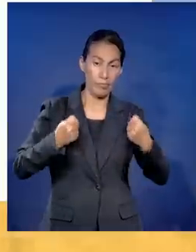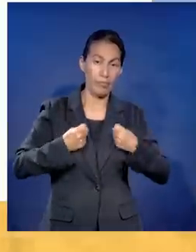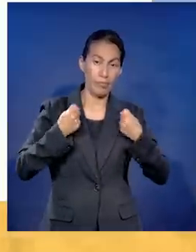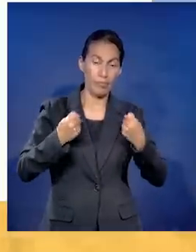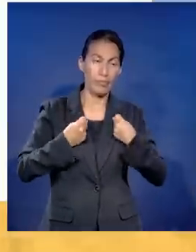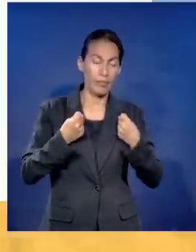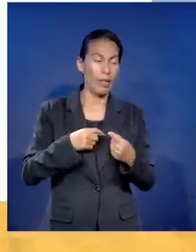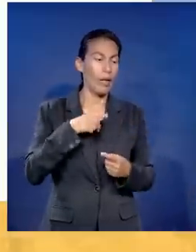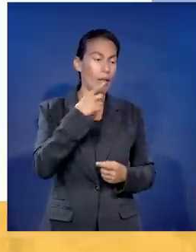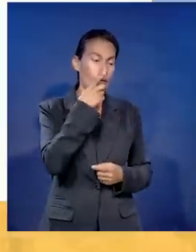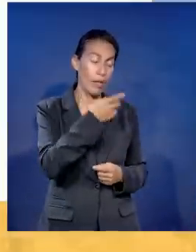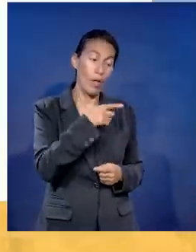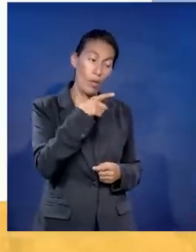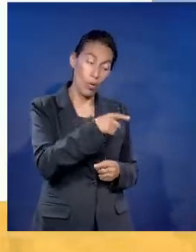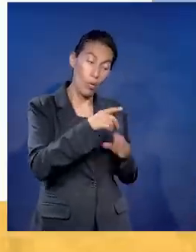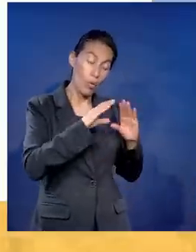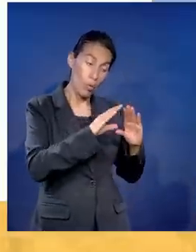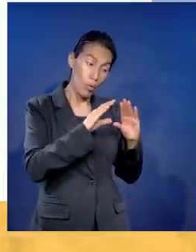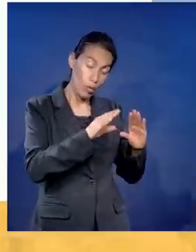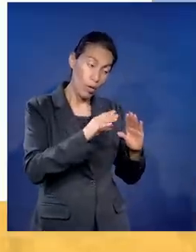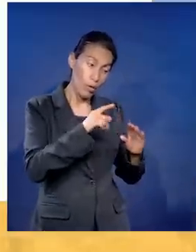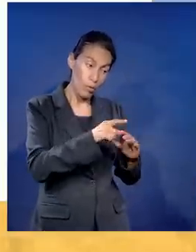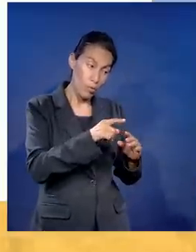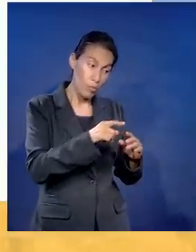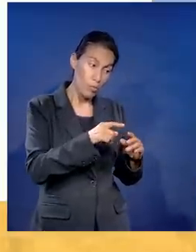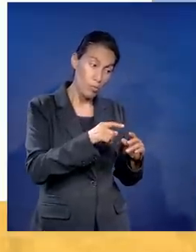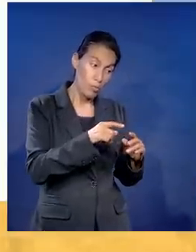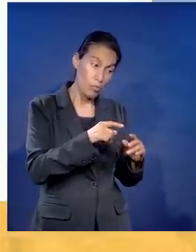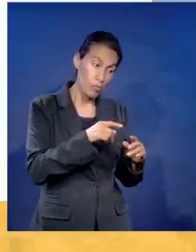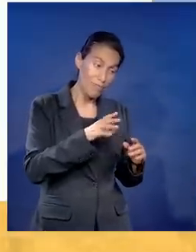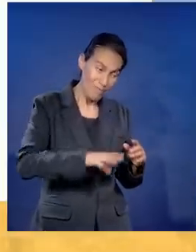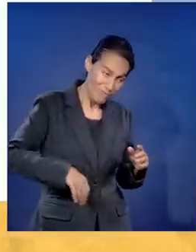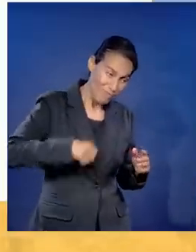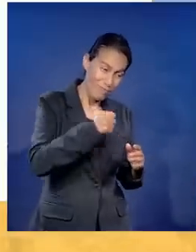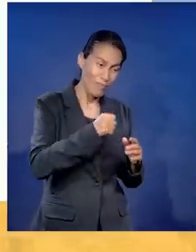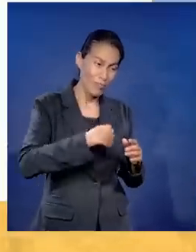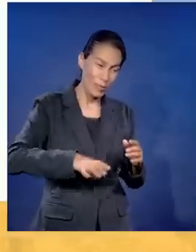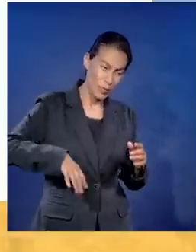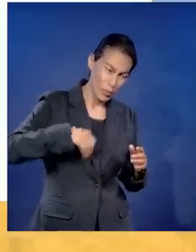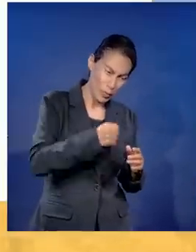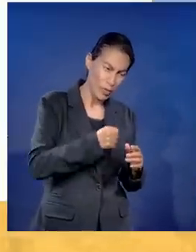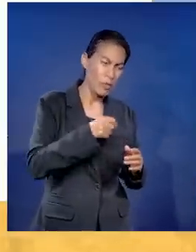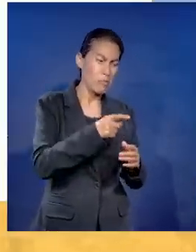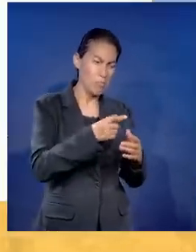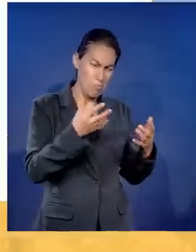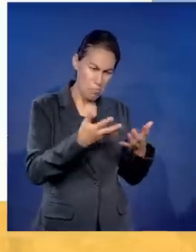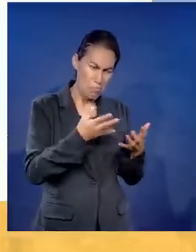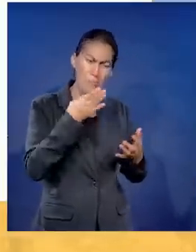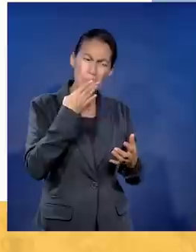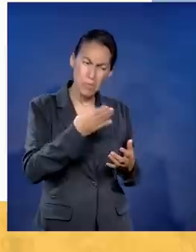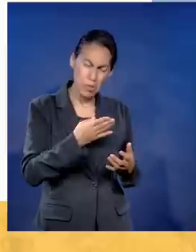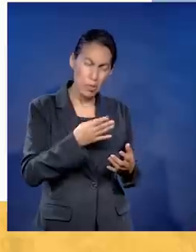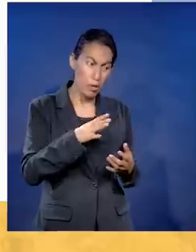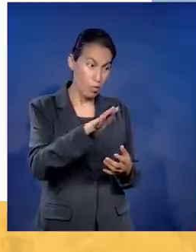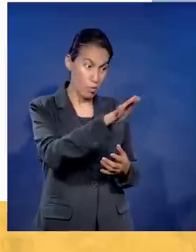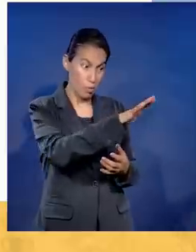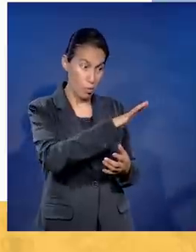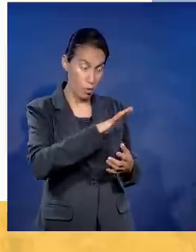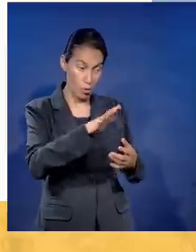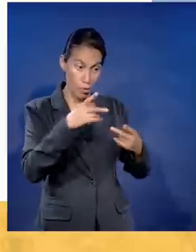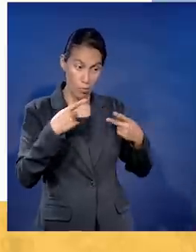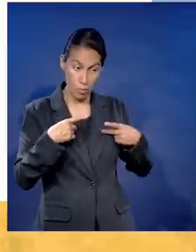de la vida eterna a la cual Así mismo fuiste llamado habiendo hecho la buena profesión